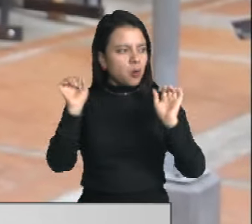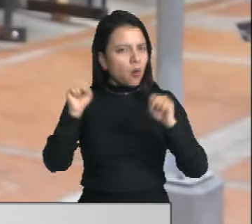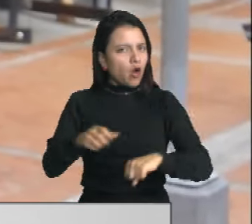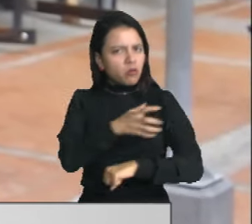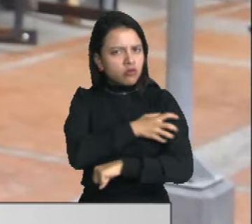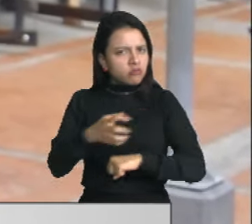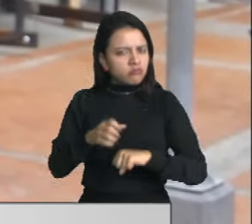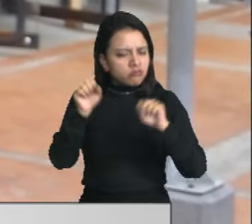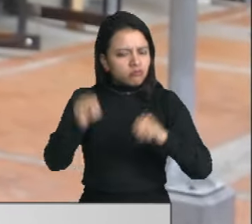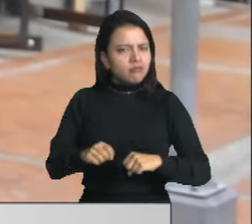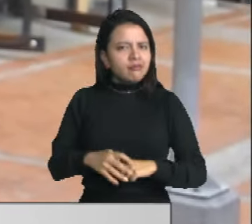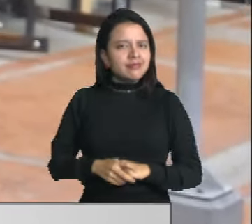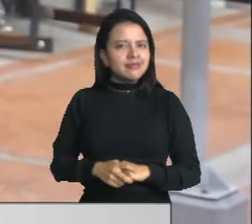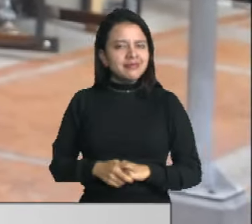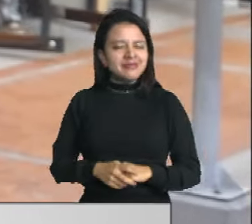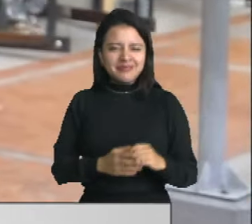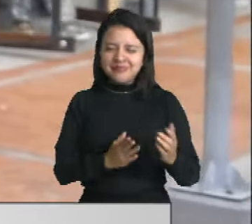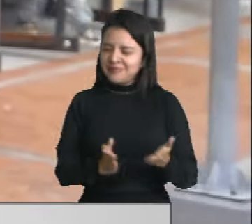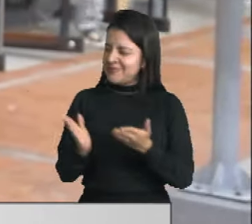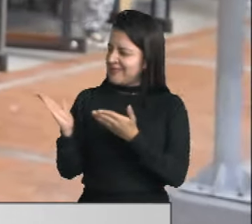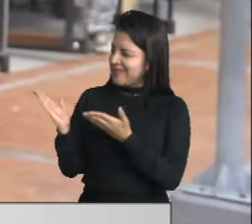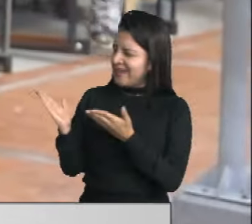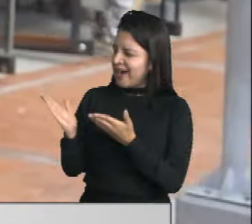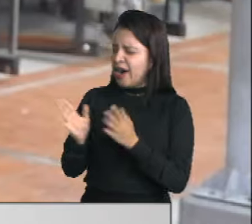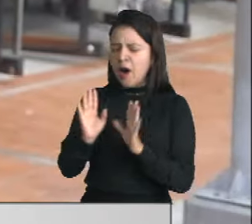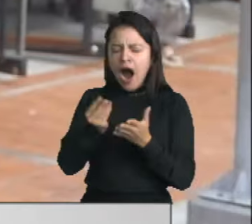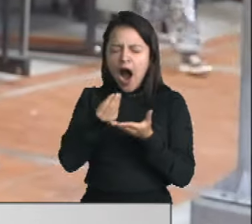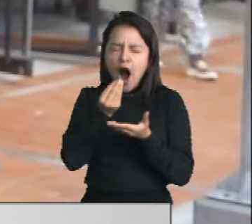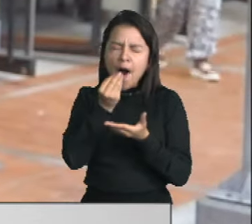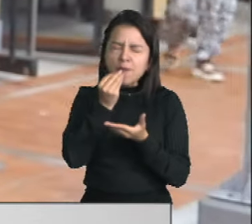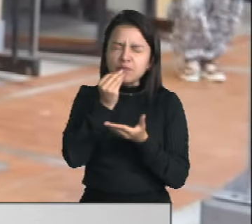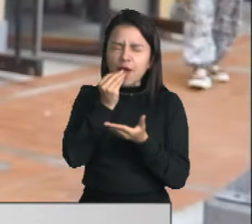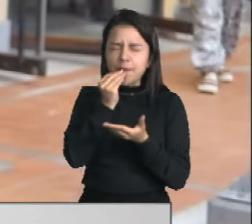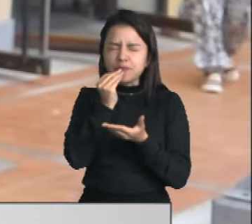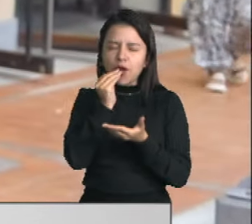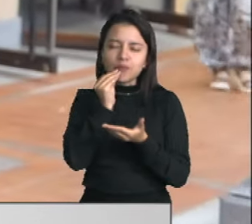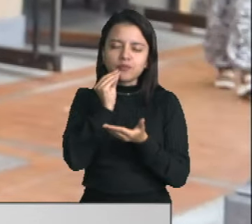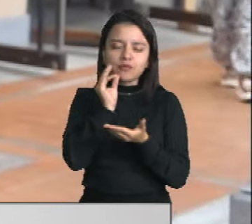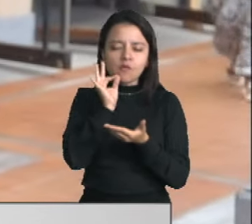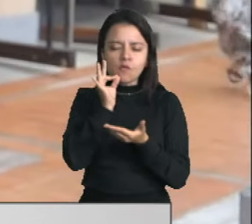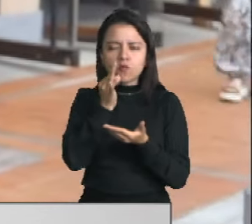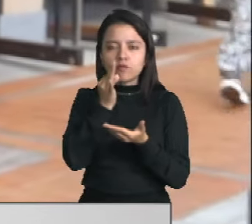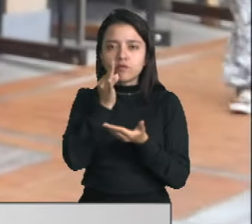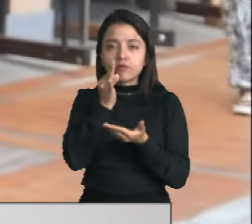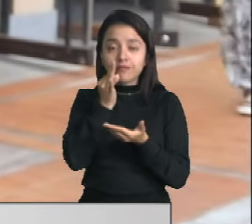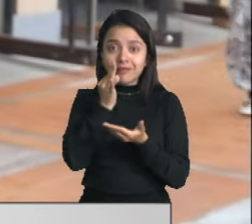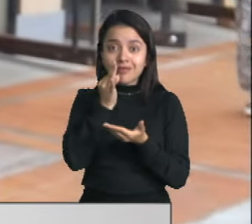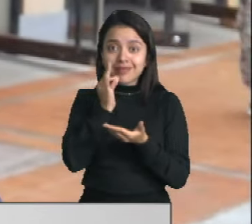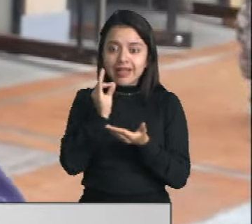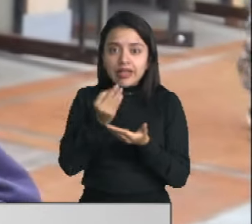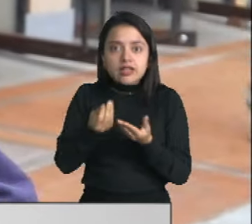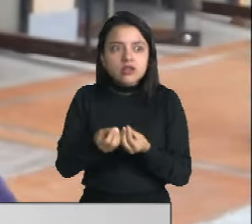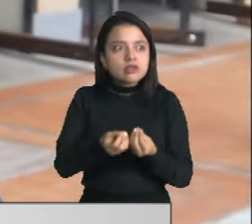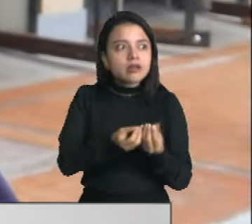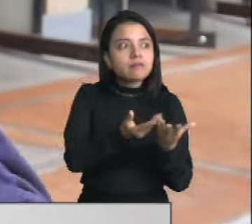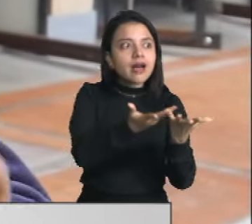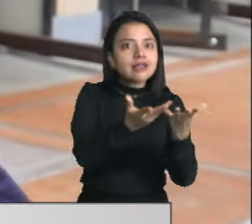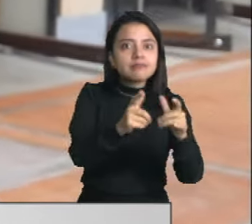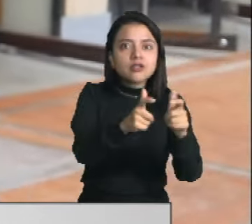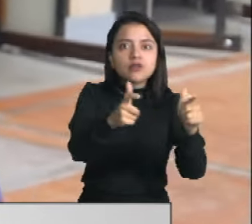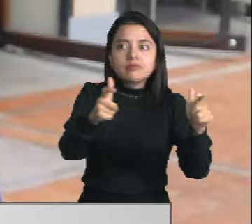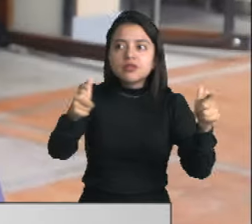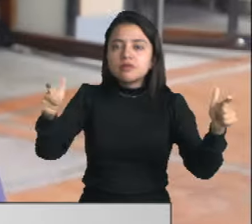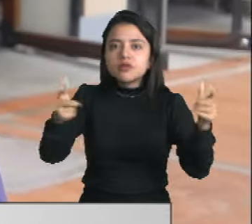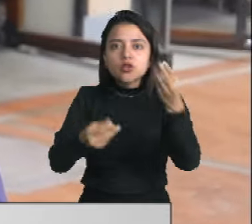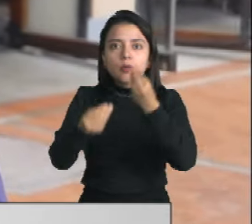empoderemos más a la fritanga en la ciudad y podamos nosotros soñar en que un día en algunas partes del mundo o en todas